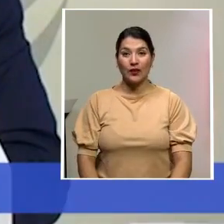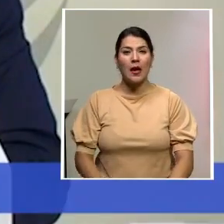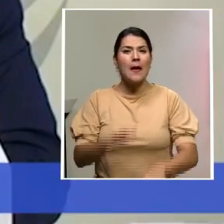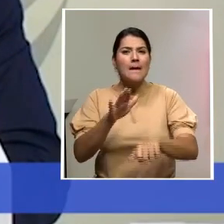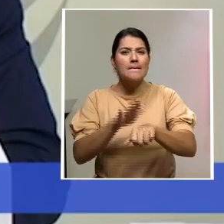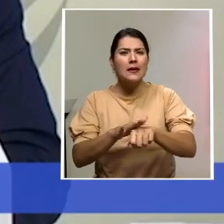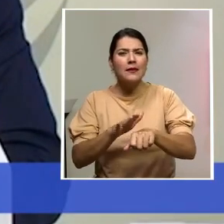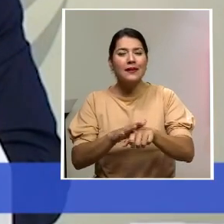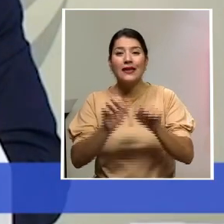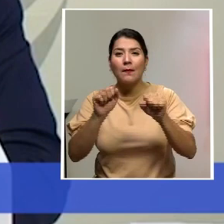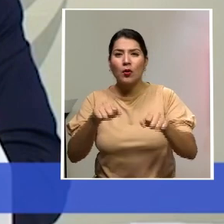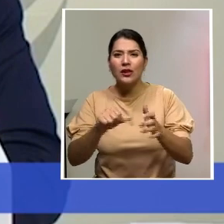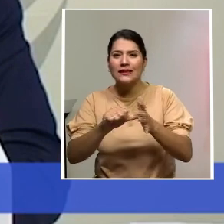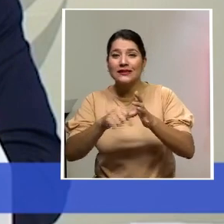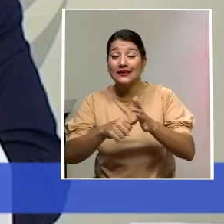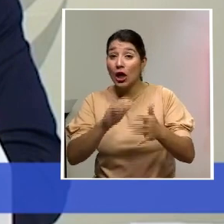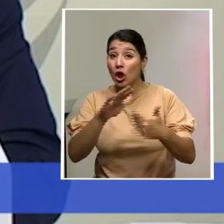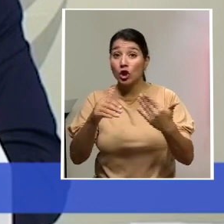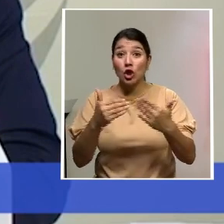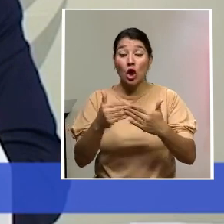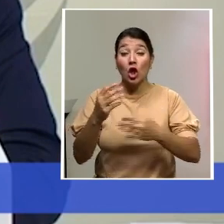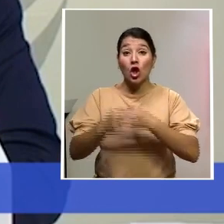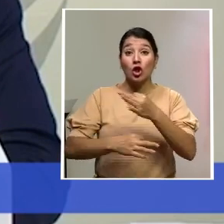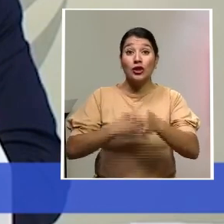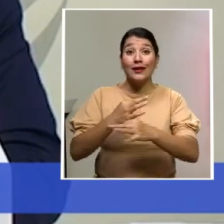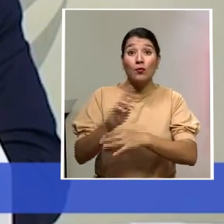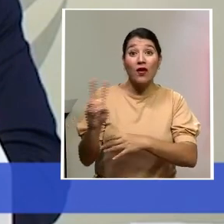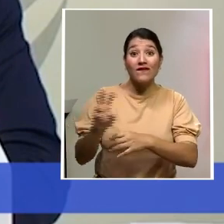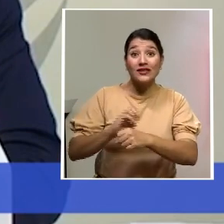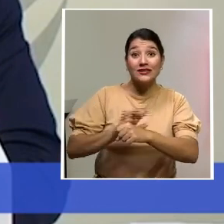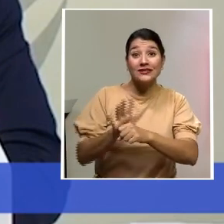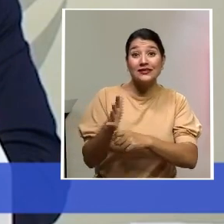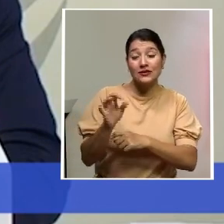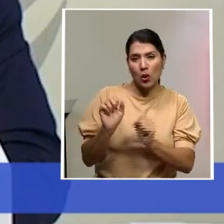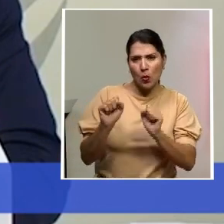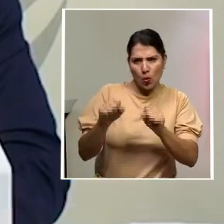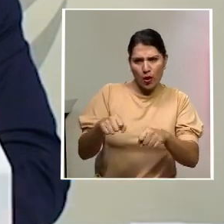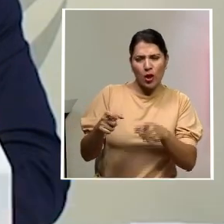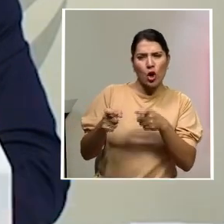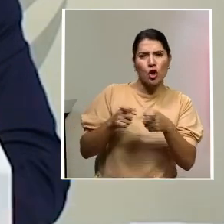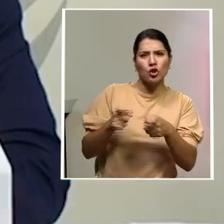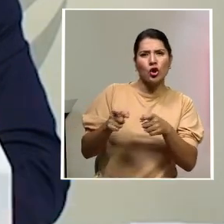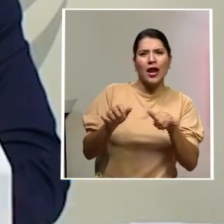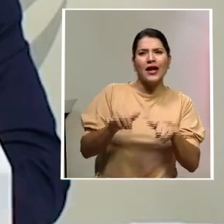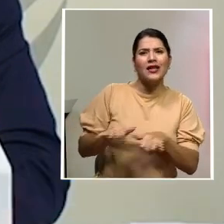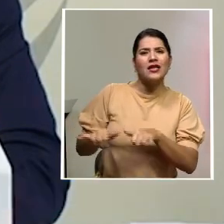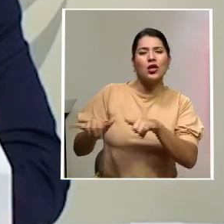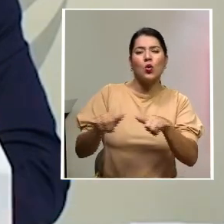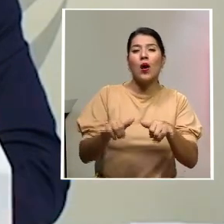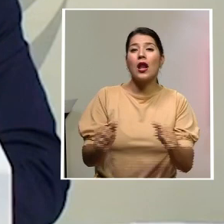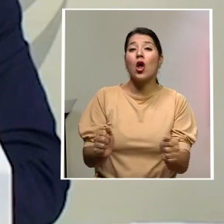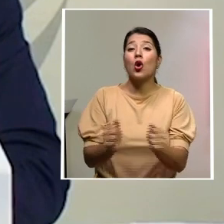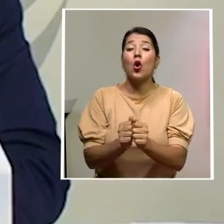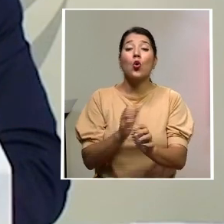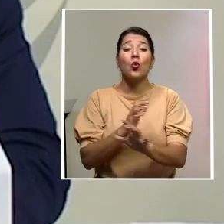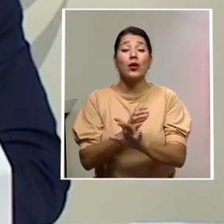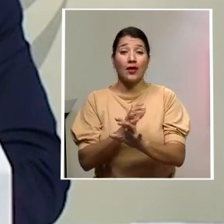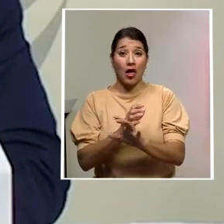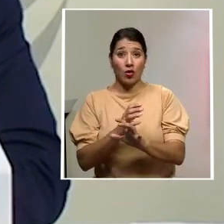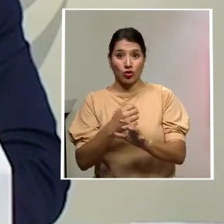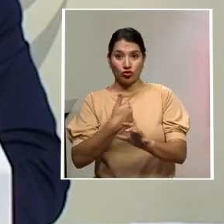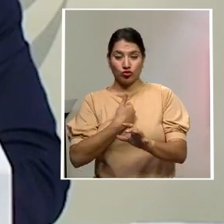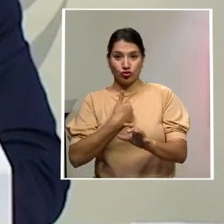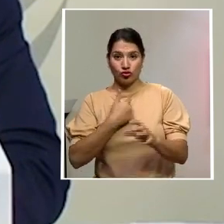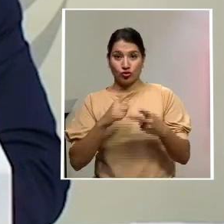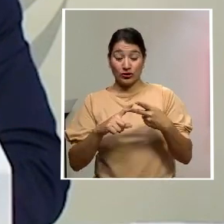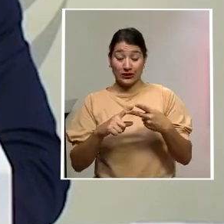Permítanme enfatizar que todas las variantes del virus del COVID-19 se pueden controlar de la misma manera con medidas sociales y de salud pública,